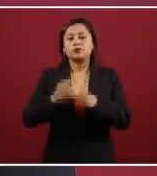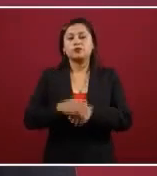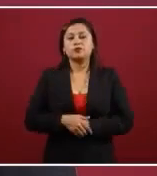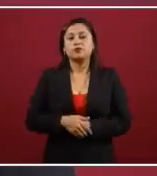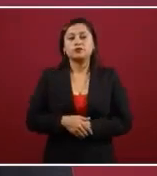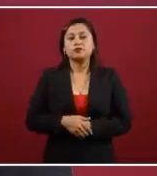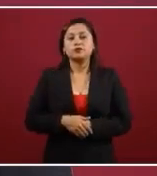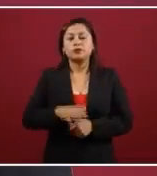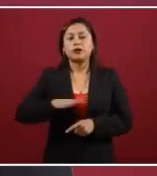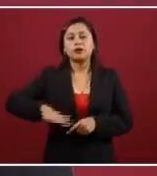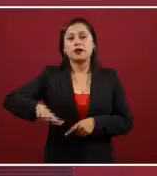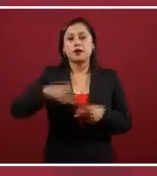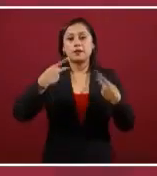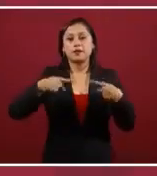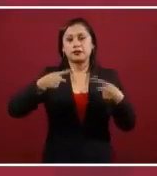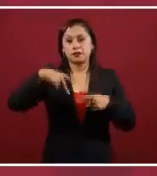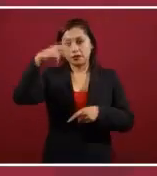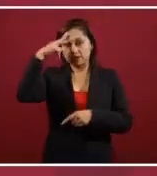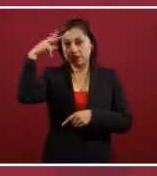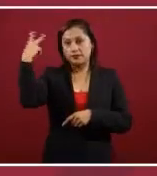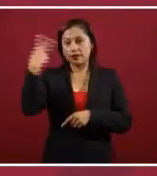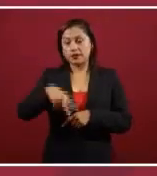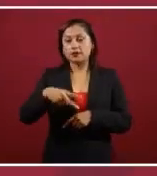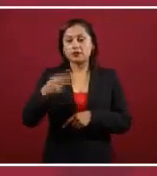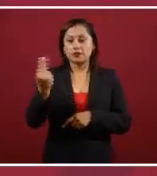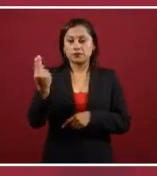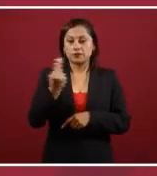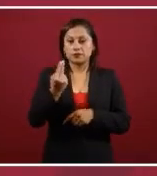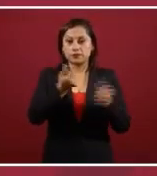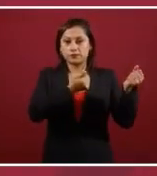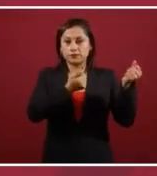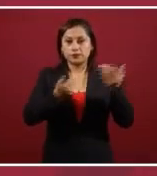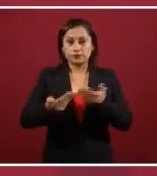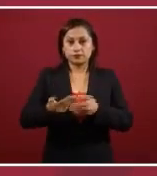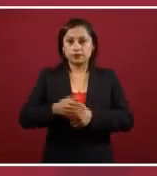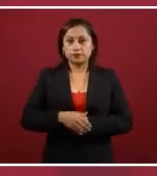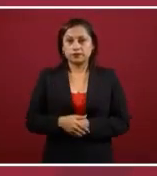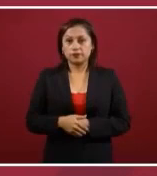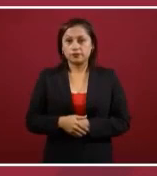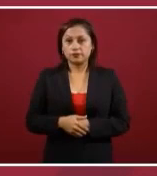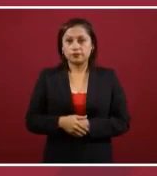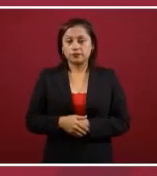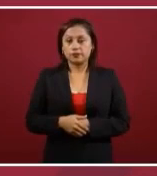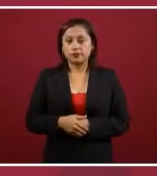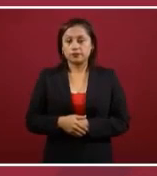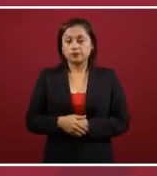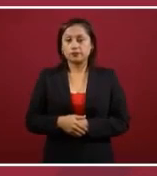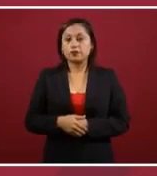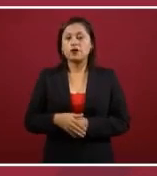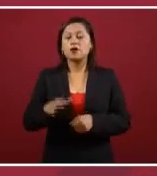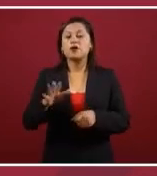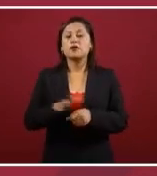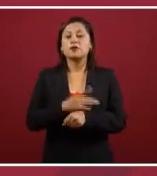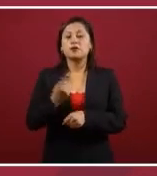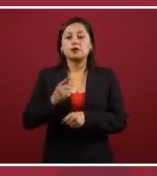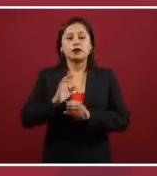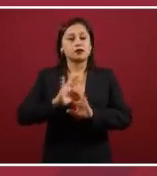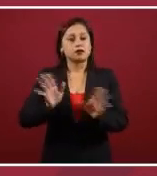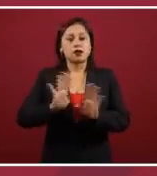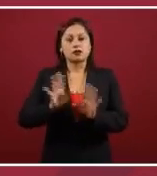al pueblo de México. Ya es una decisión que se ha